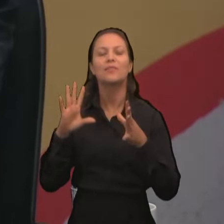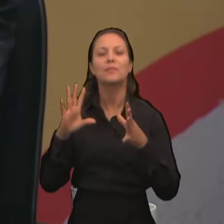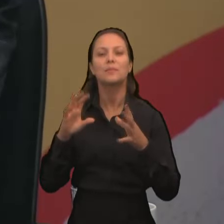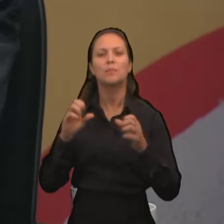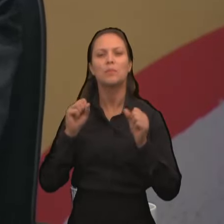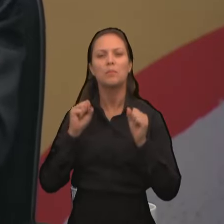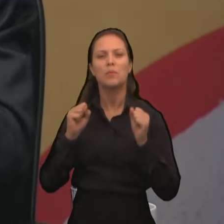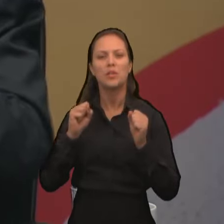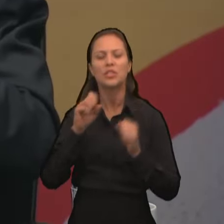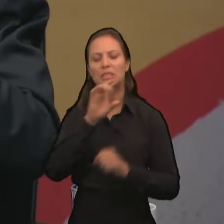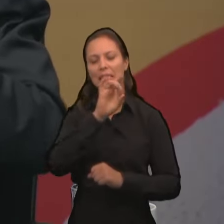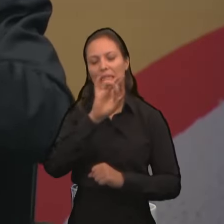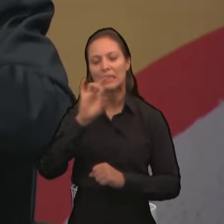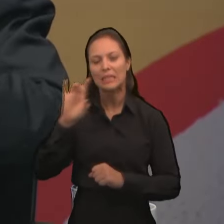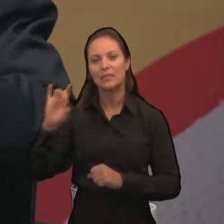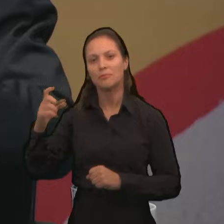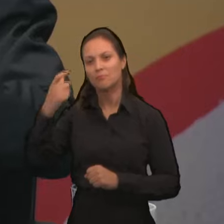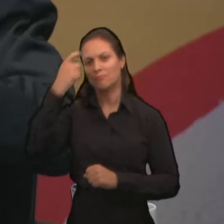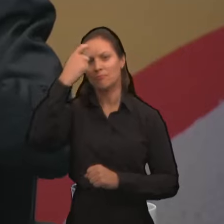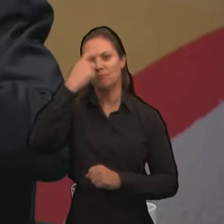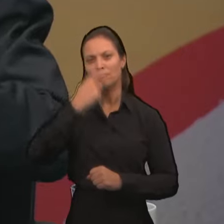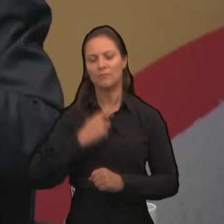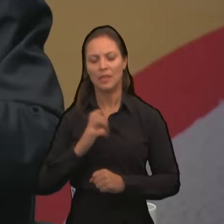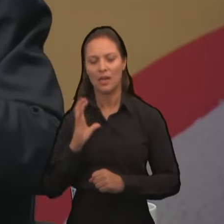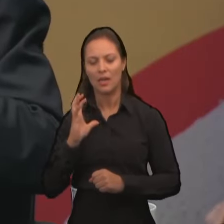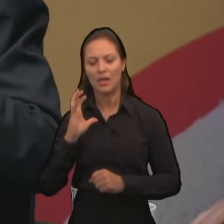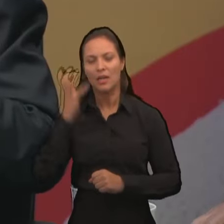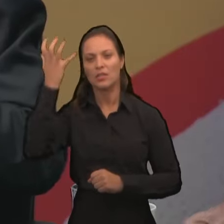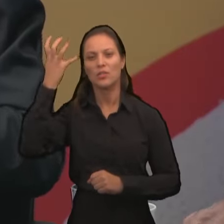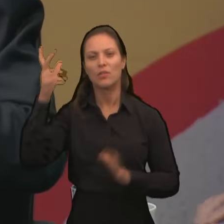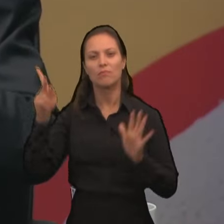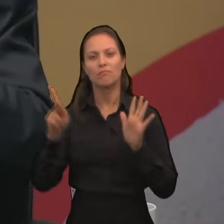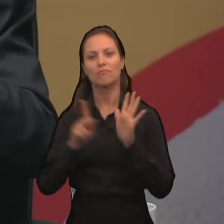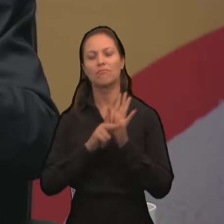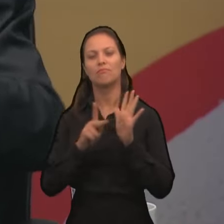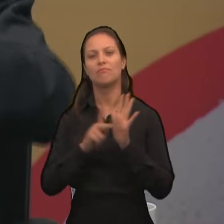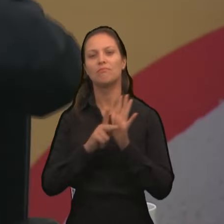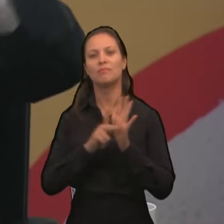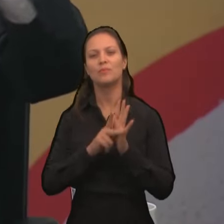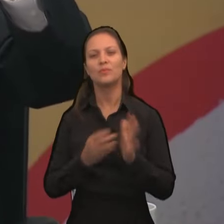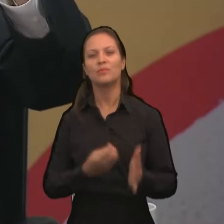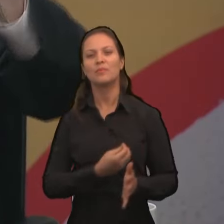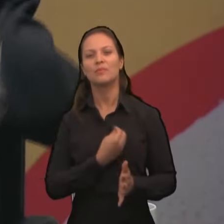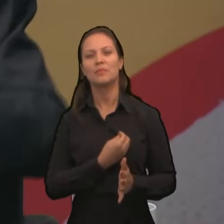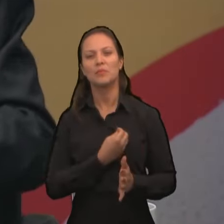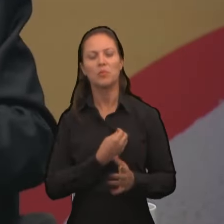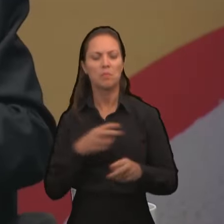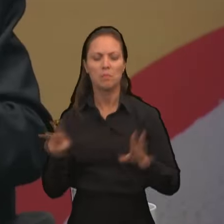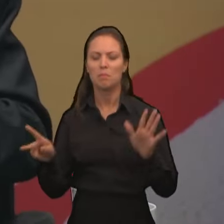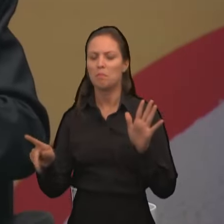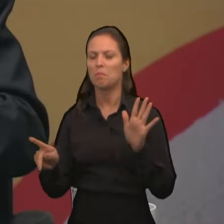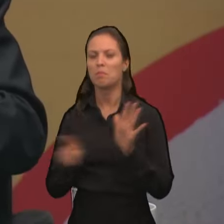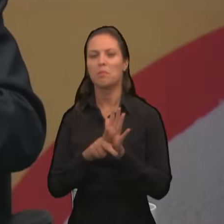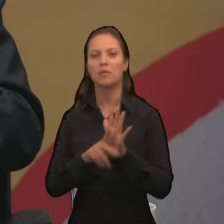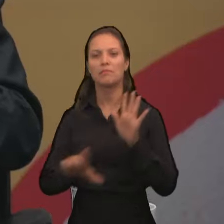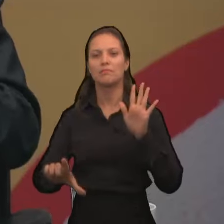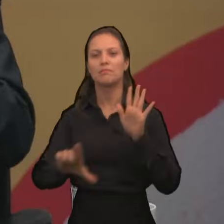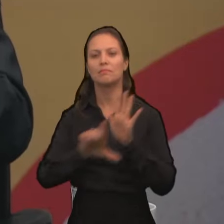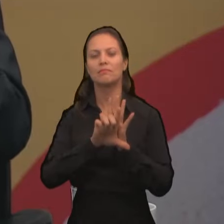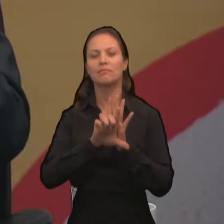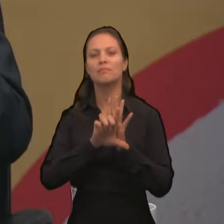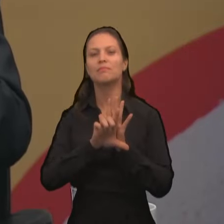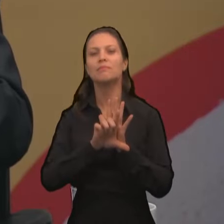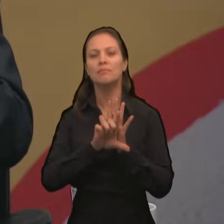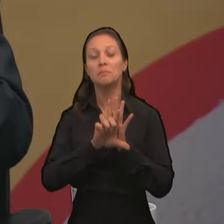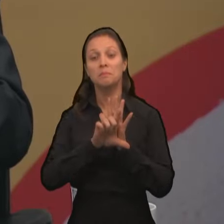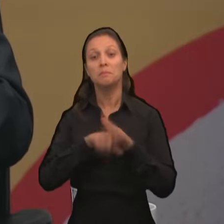albedrío, la idea de la autonomía individual. Cada persona hace sus elecciones existenciales dentro de lo